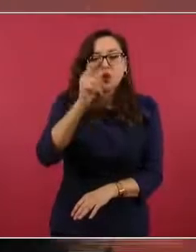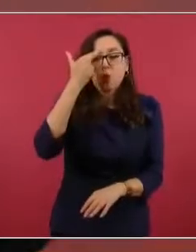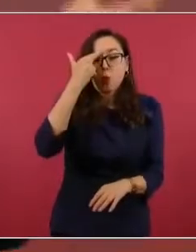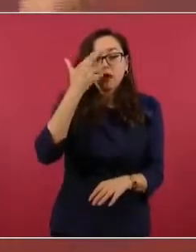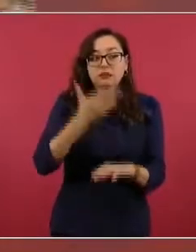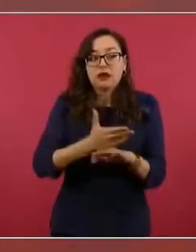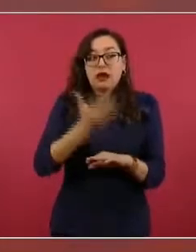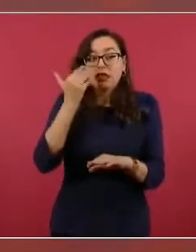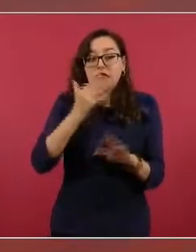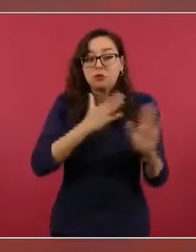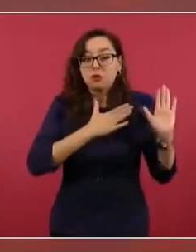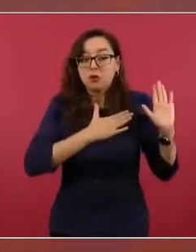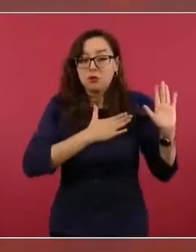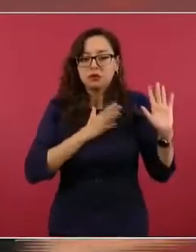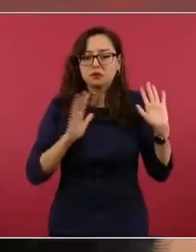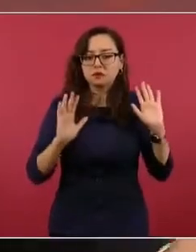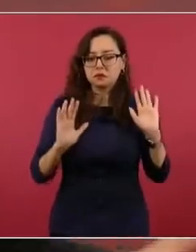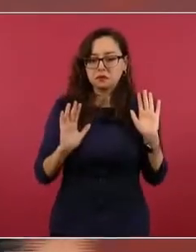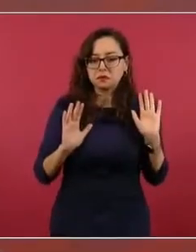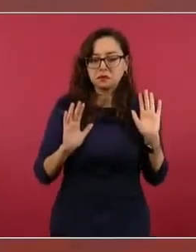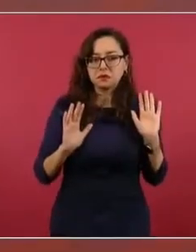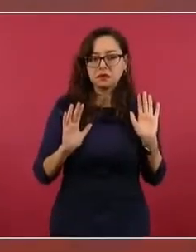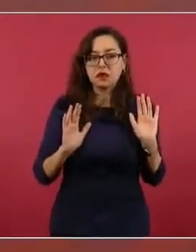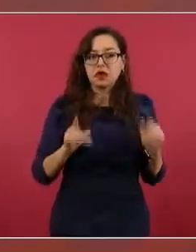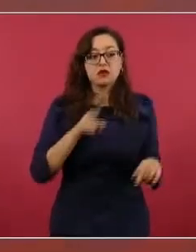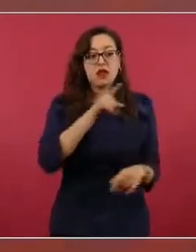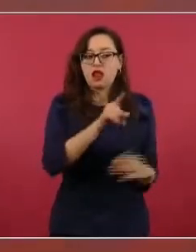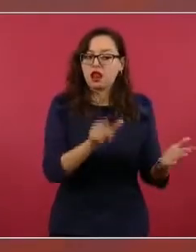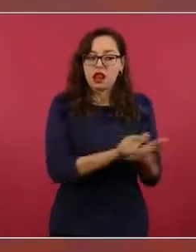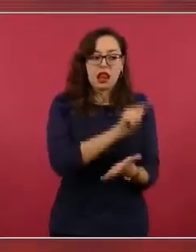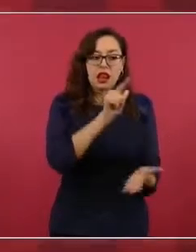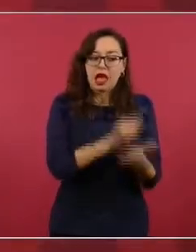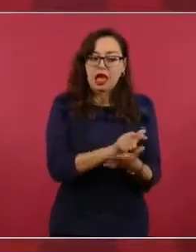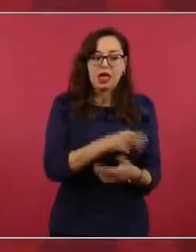nos conviene a nosotros, pues no,